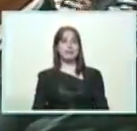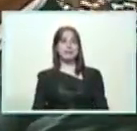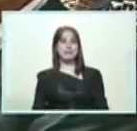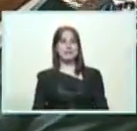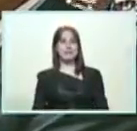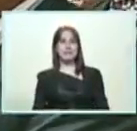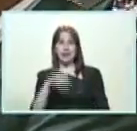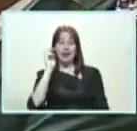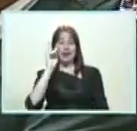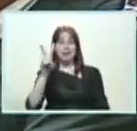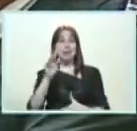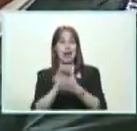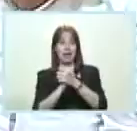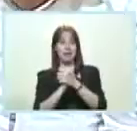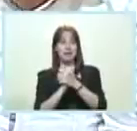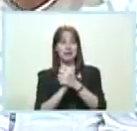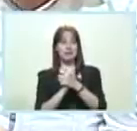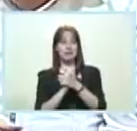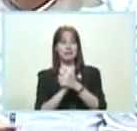Miren, compañero.